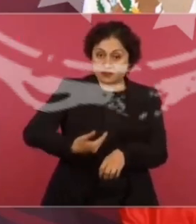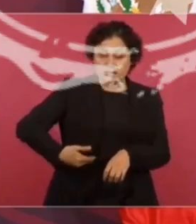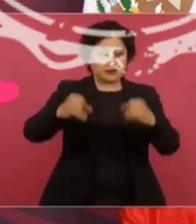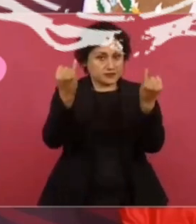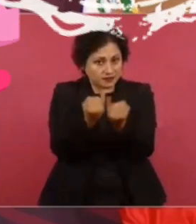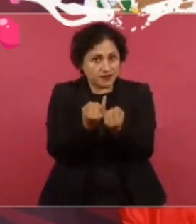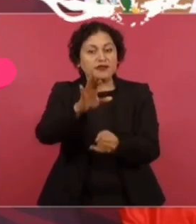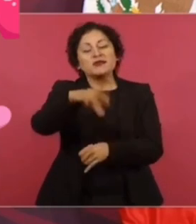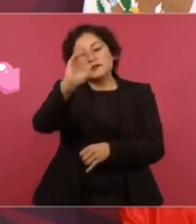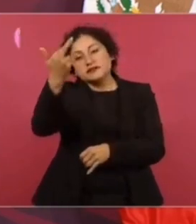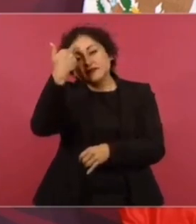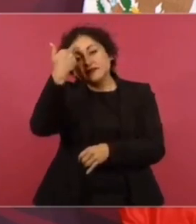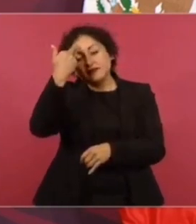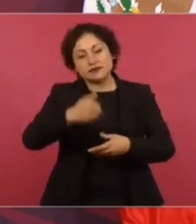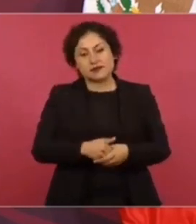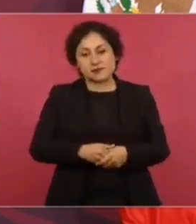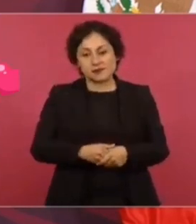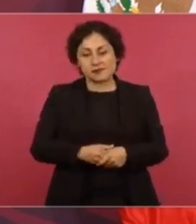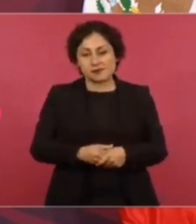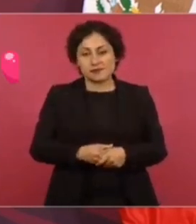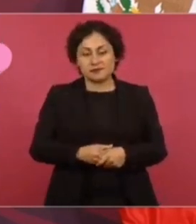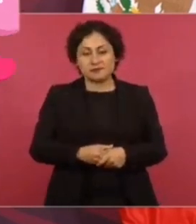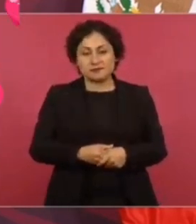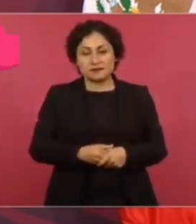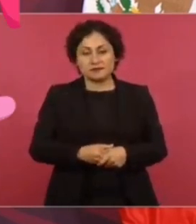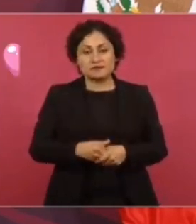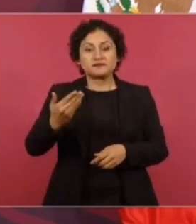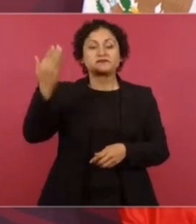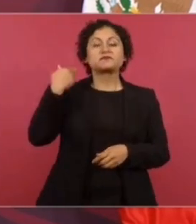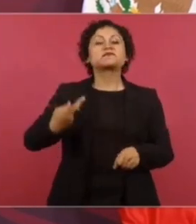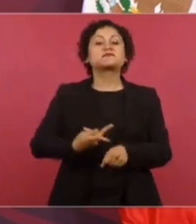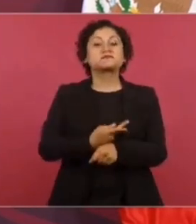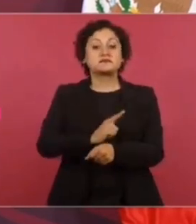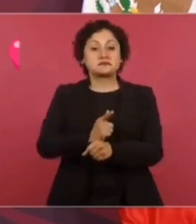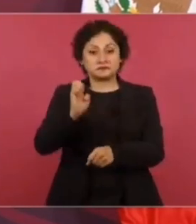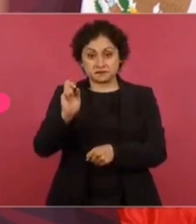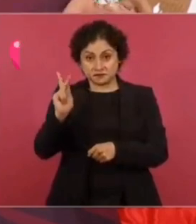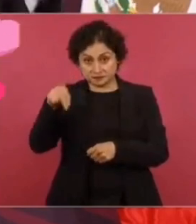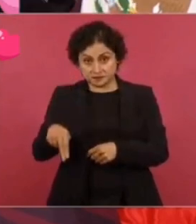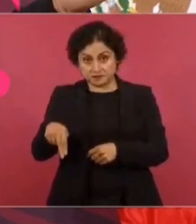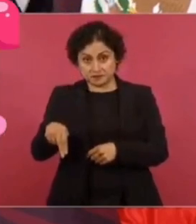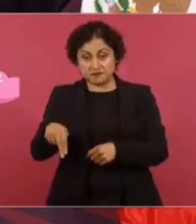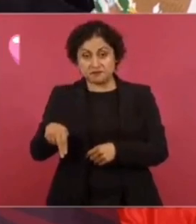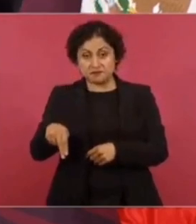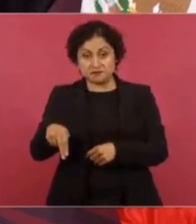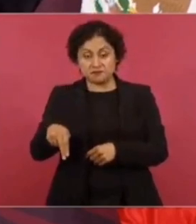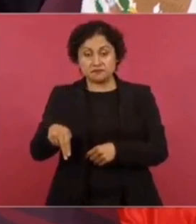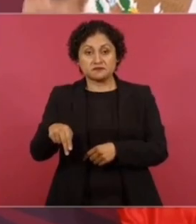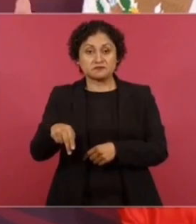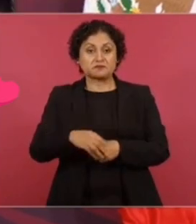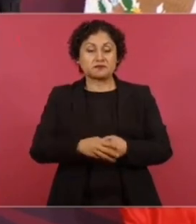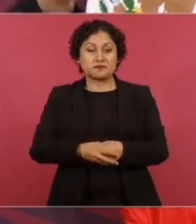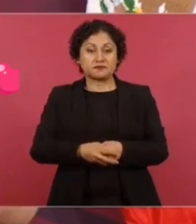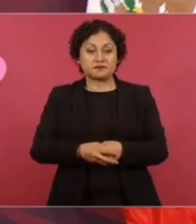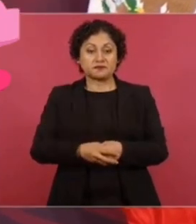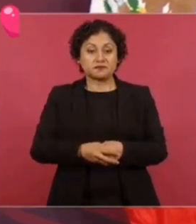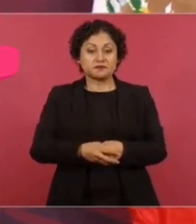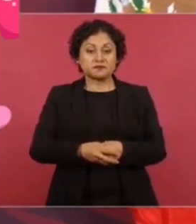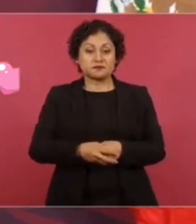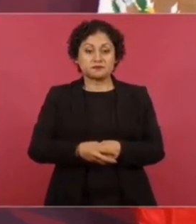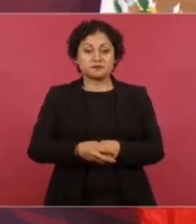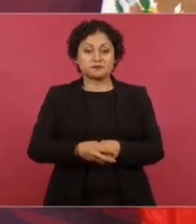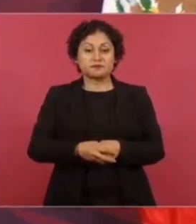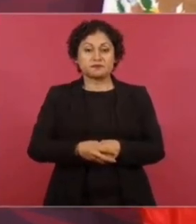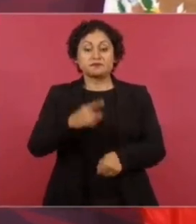Acuérdense lo que pasó con Eliseo Peña. Luego que les dio todo, que los ayudó, los